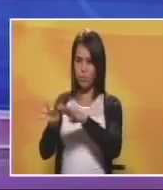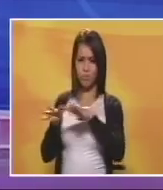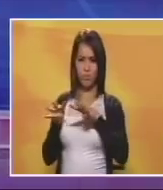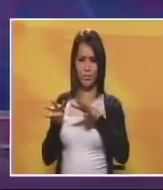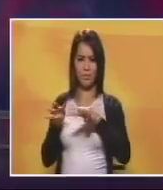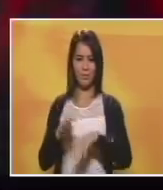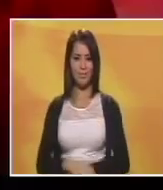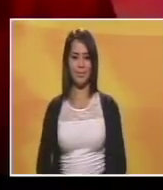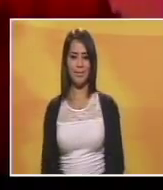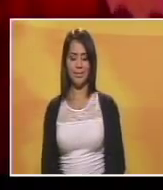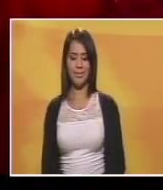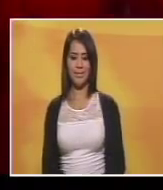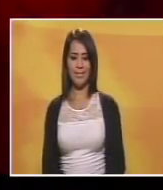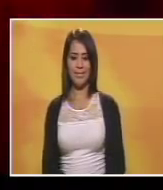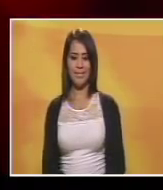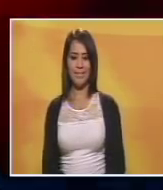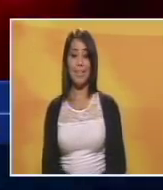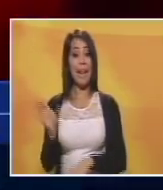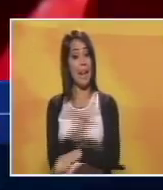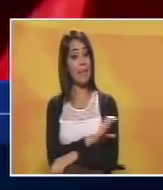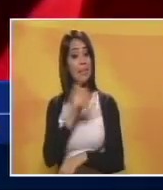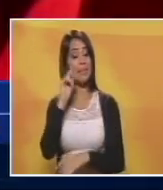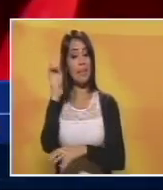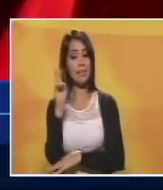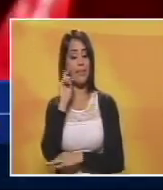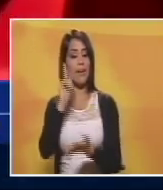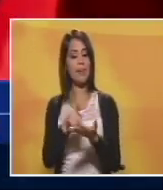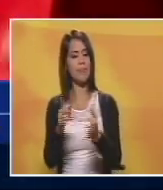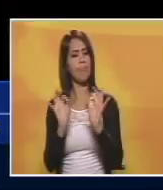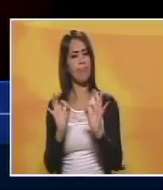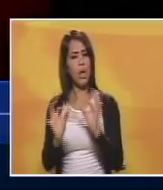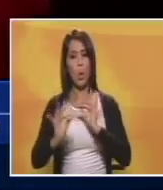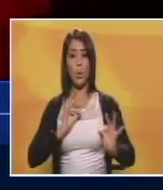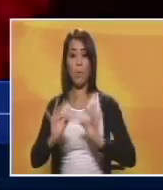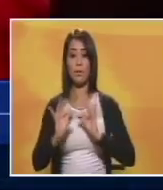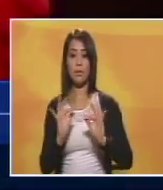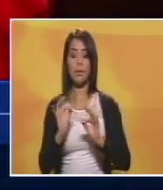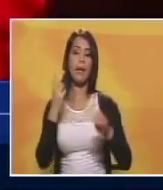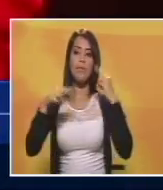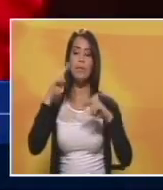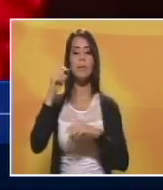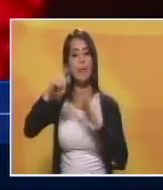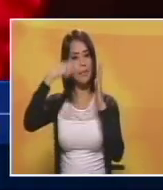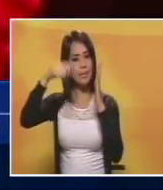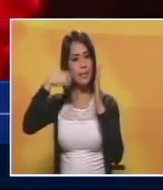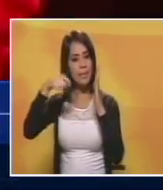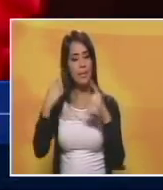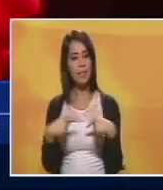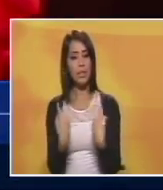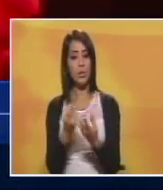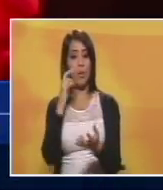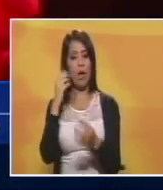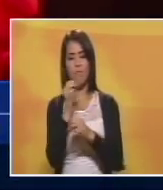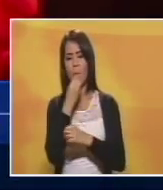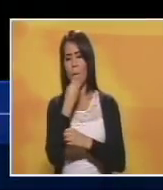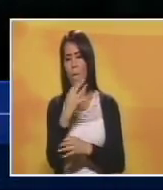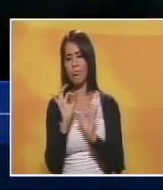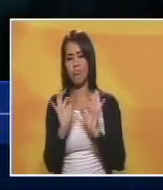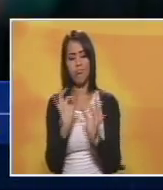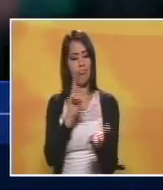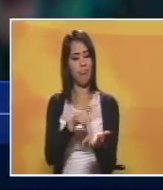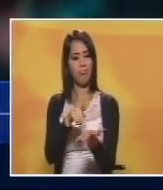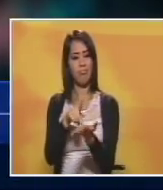Hola, ¿qué tal amigos? Soy Carelis Cuadros y esto es Estrenos y Estrellas. Iniciamos las noticias del mundo del espectáculo con el triunfo de Lady Gaga en Venecia. Ella se lució con